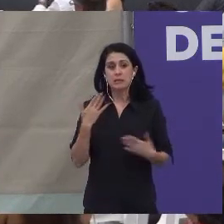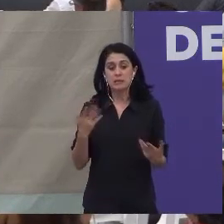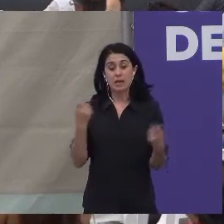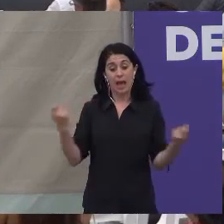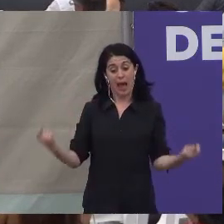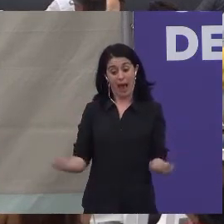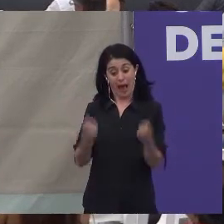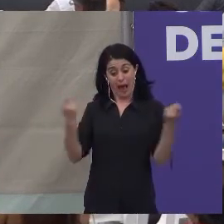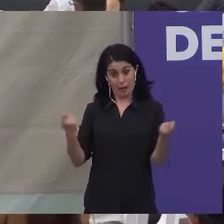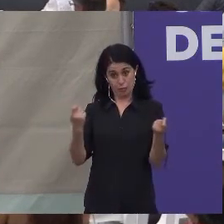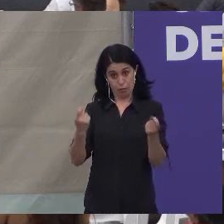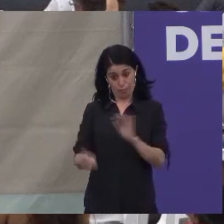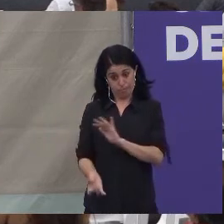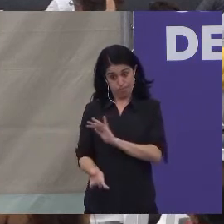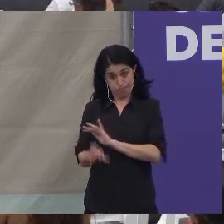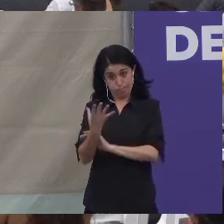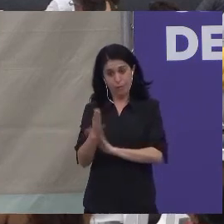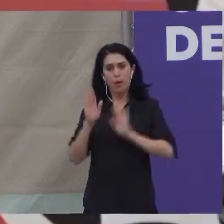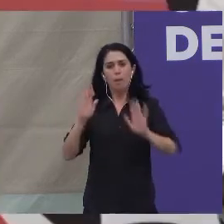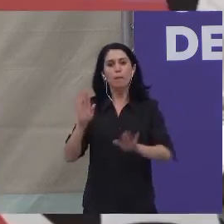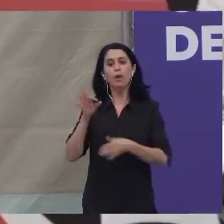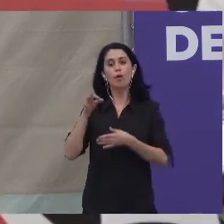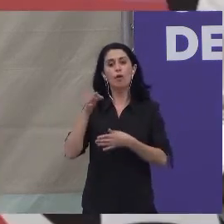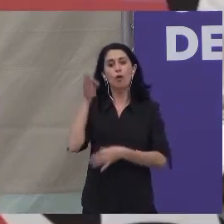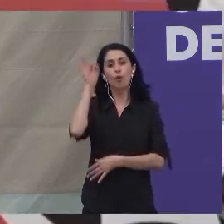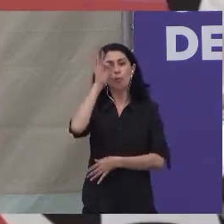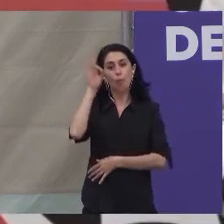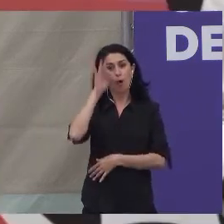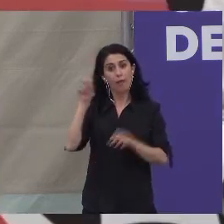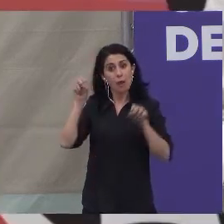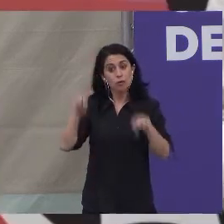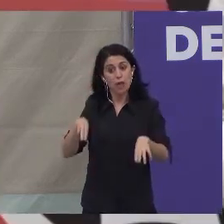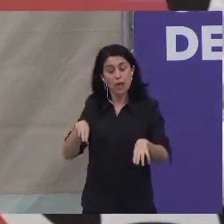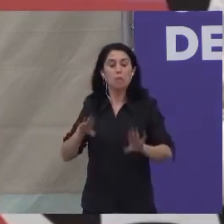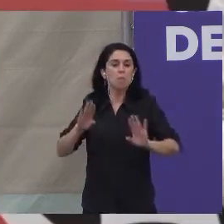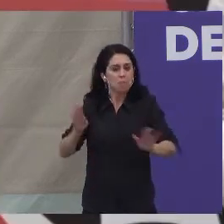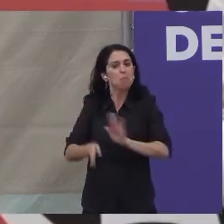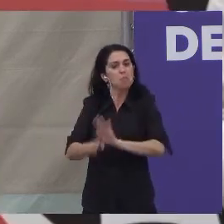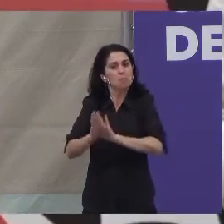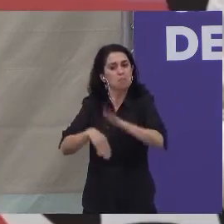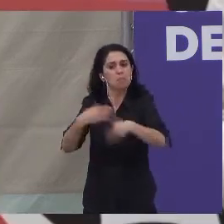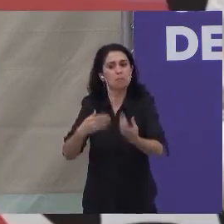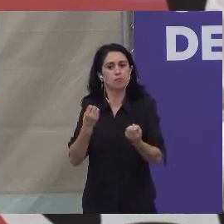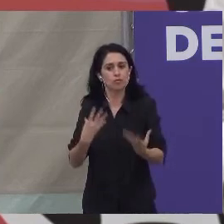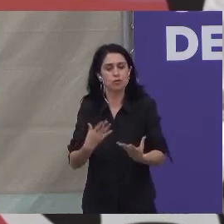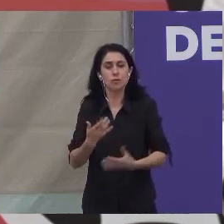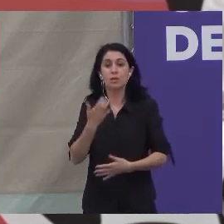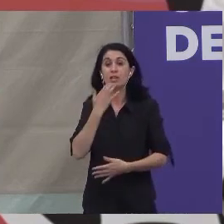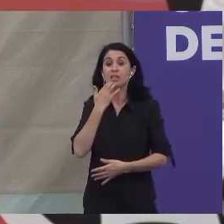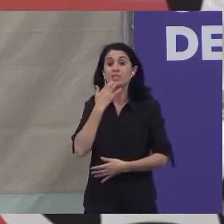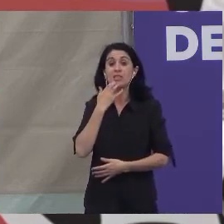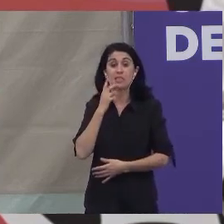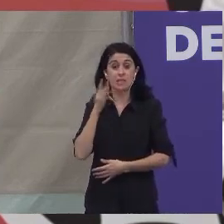no se produzca, pero sin la presencia de Monedero, pues todo seguirá bien. En el supuesto diferente,